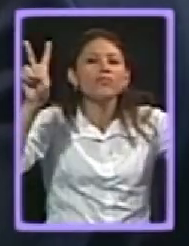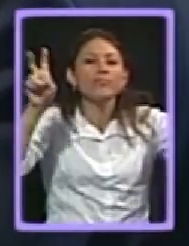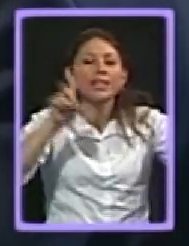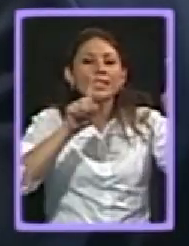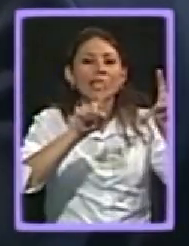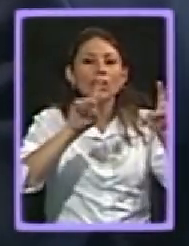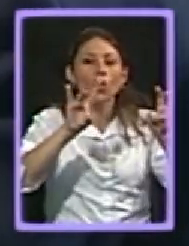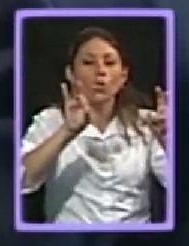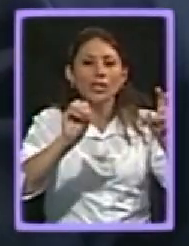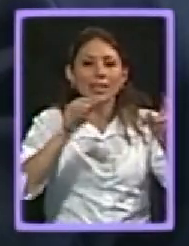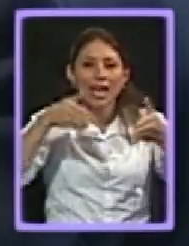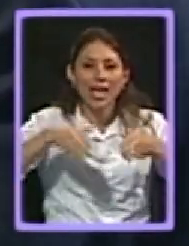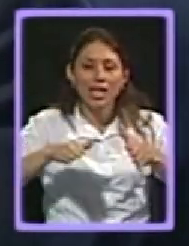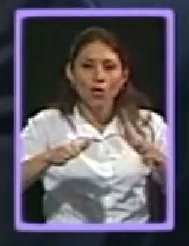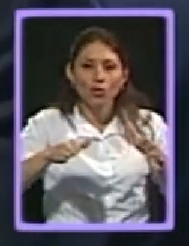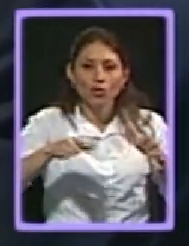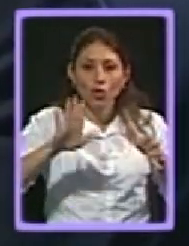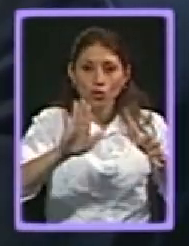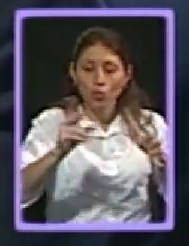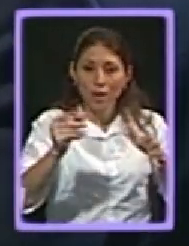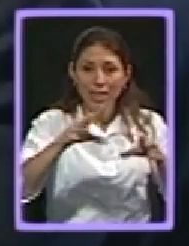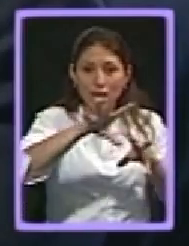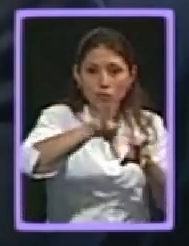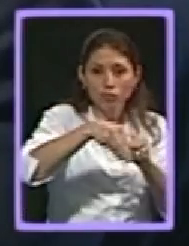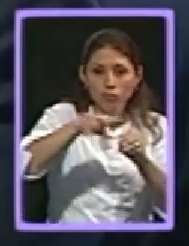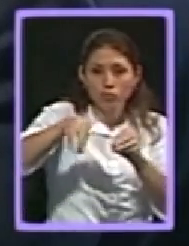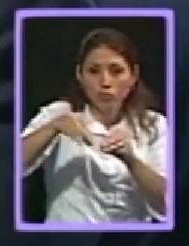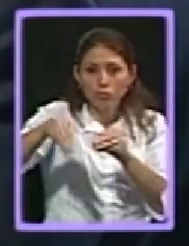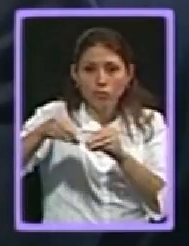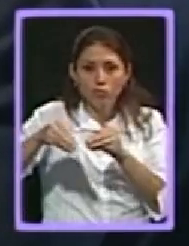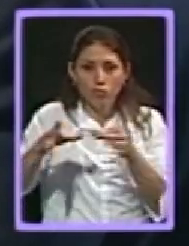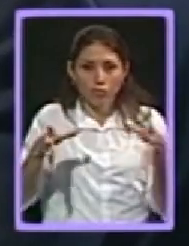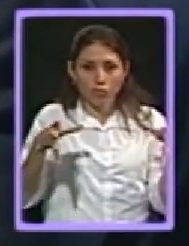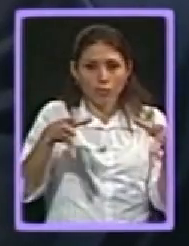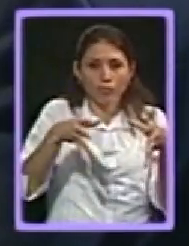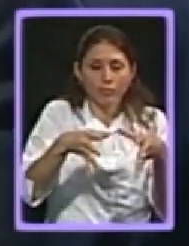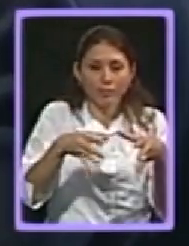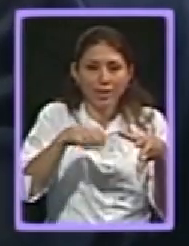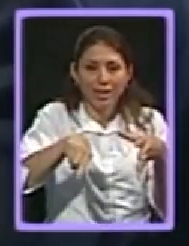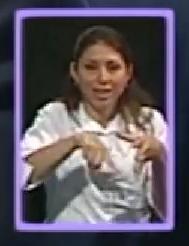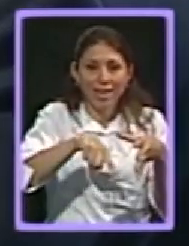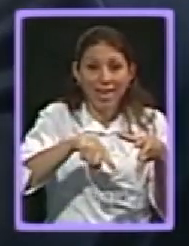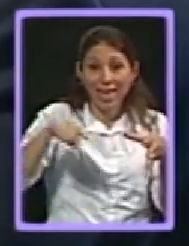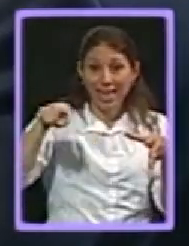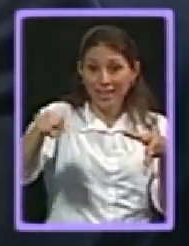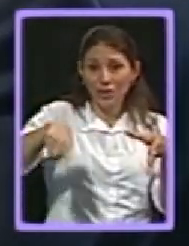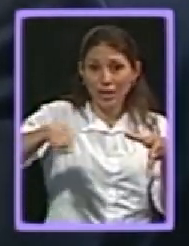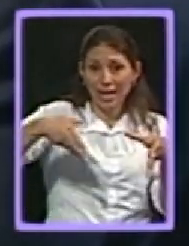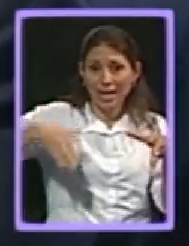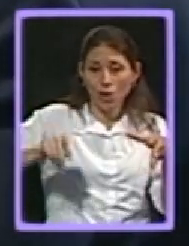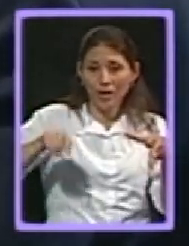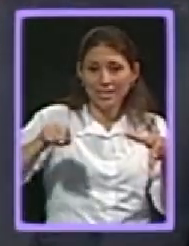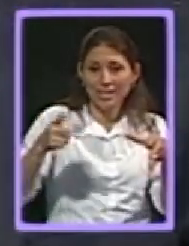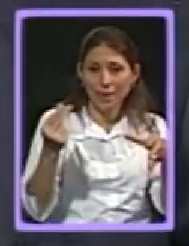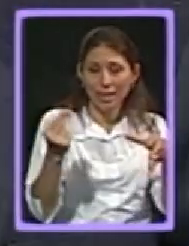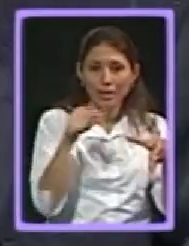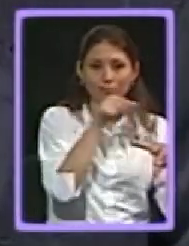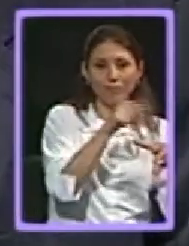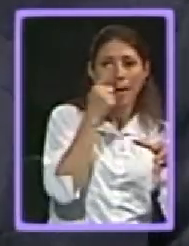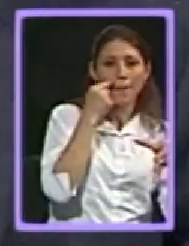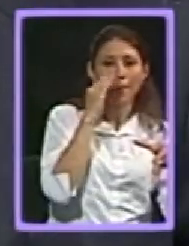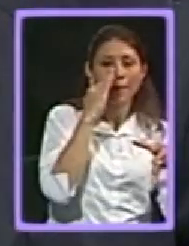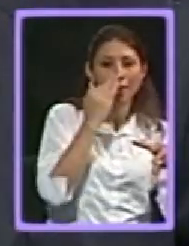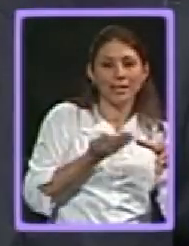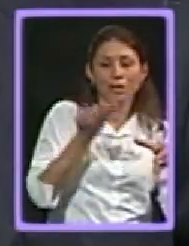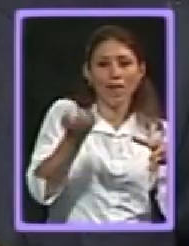tal manera que cuando usted, hijo de esta familia, necesita el dinero, entonces papá y mamá se lo va a dar. Y no lo tiene